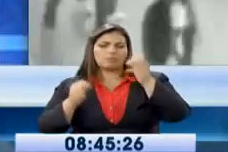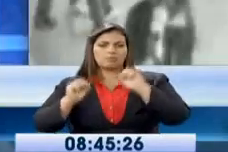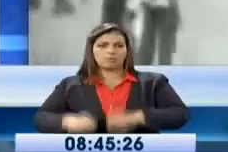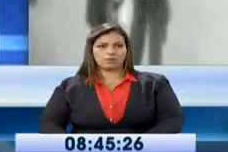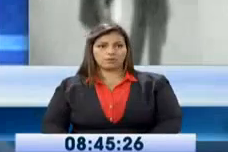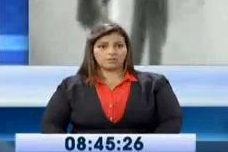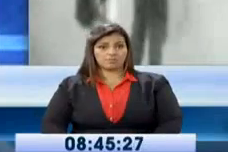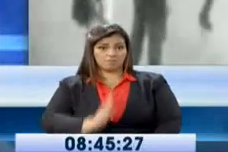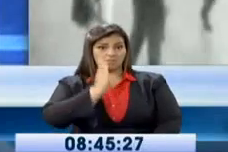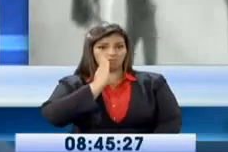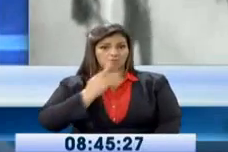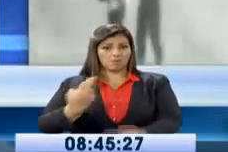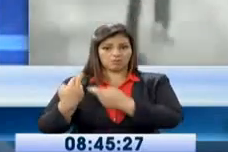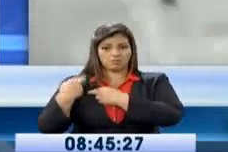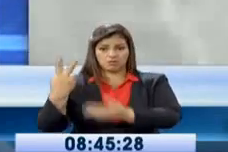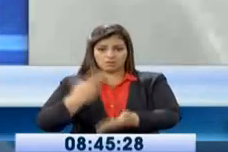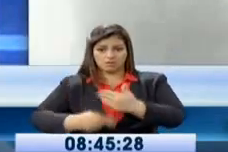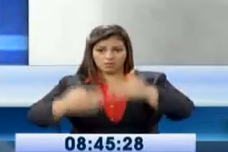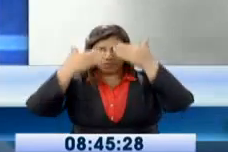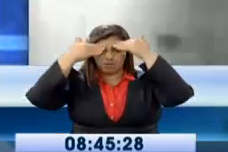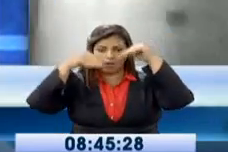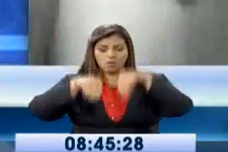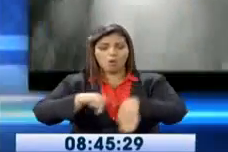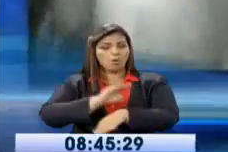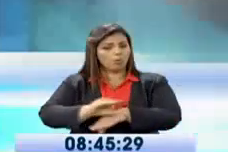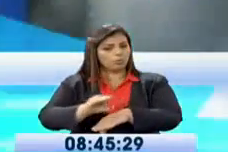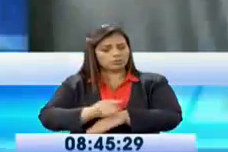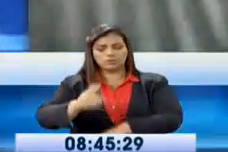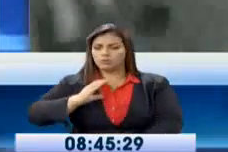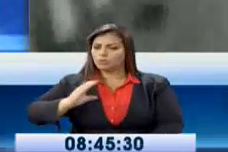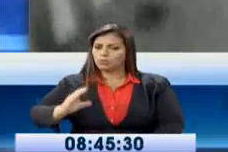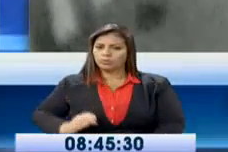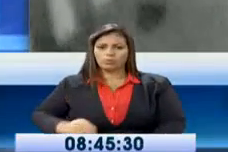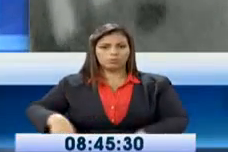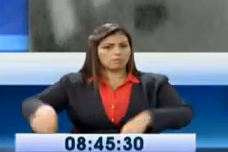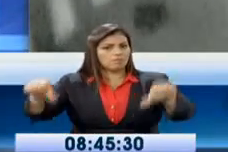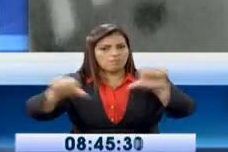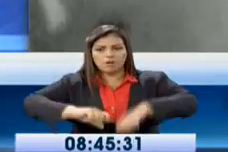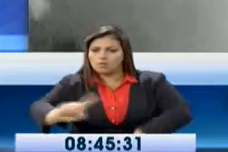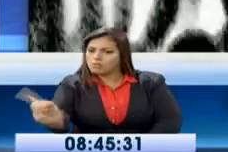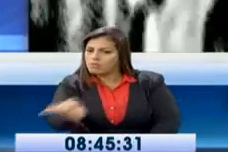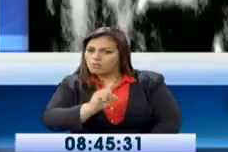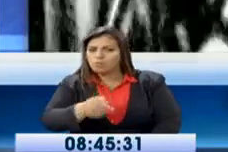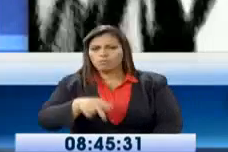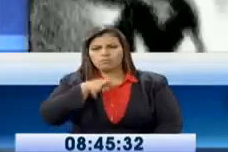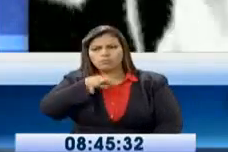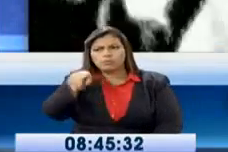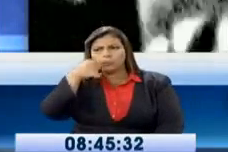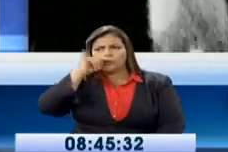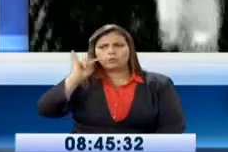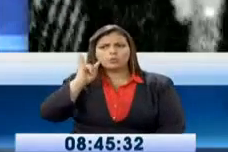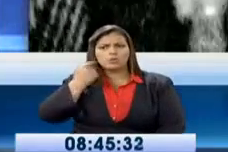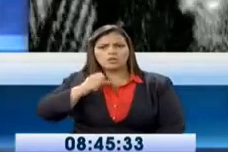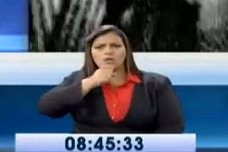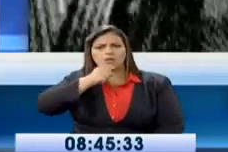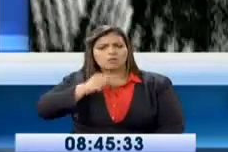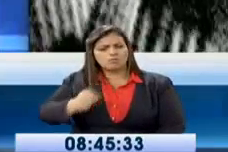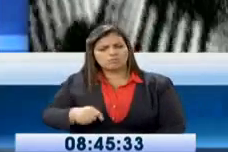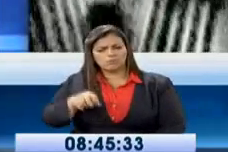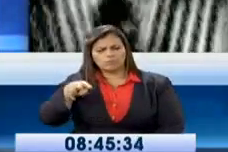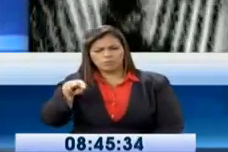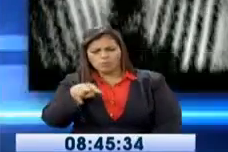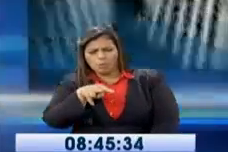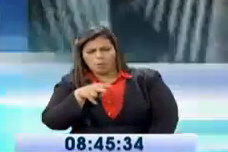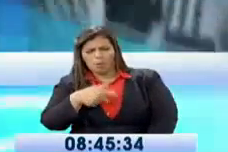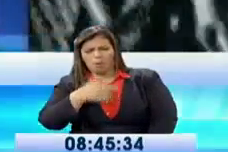mal. Porque no debería ser eso, porque hay muchas niñas, muchos ancianos que van ahí y ven todas esas